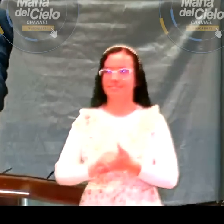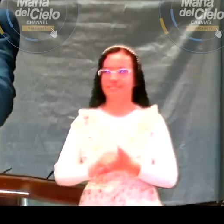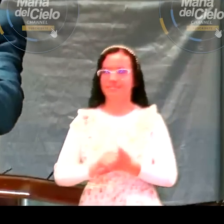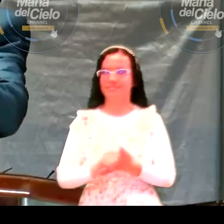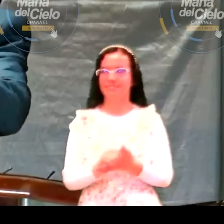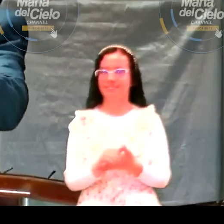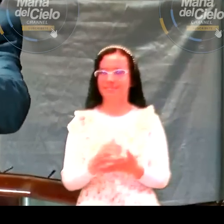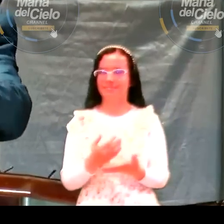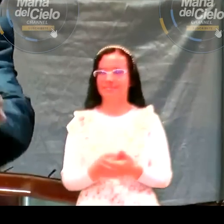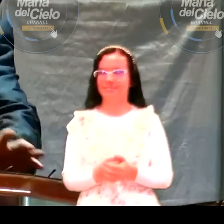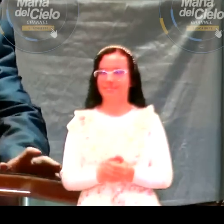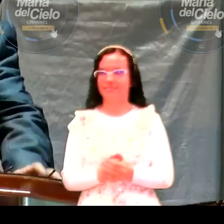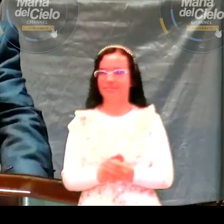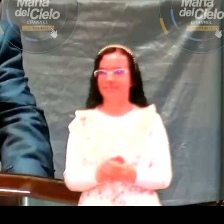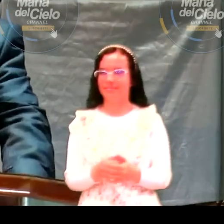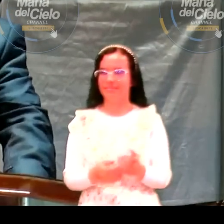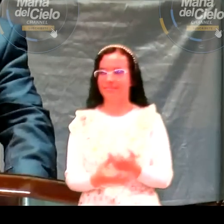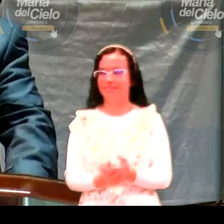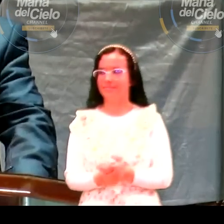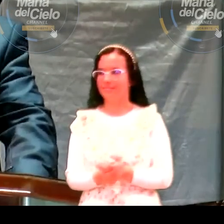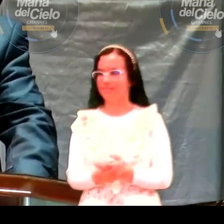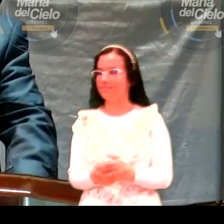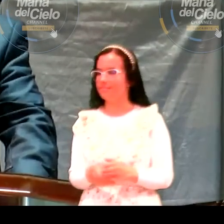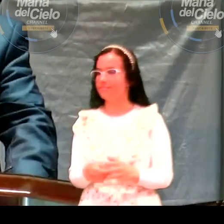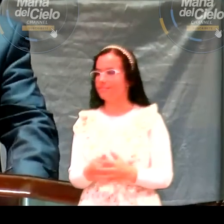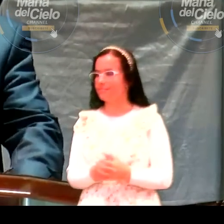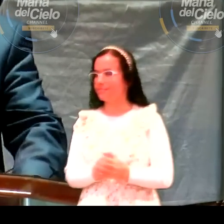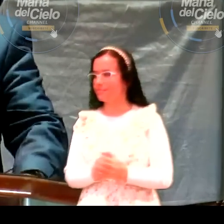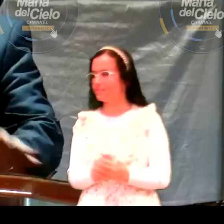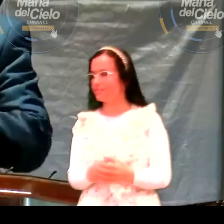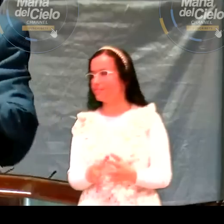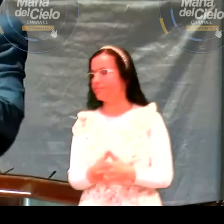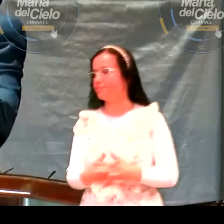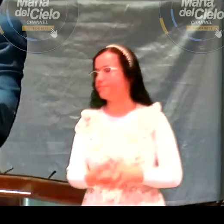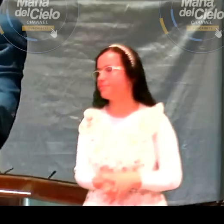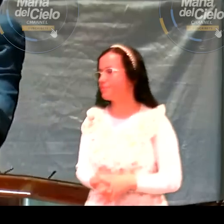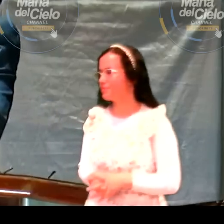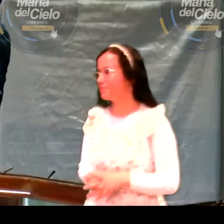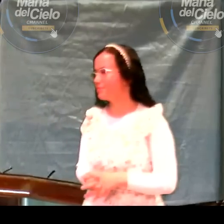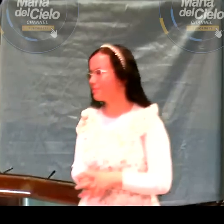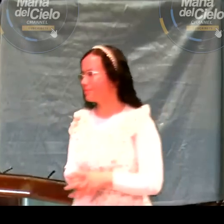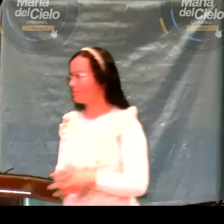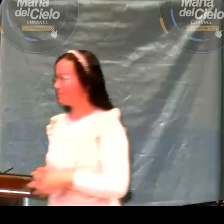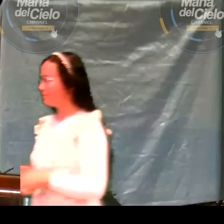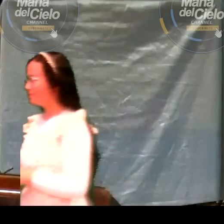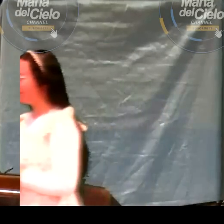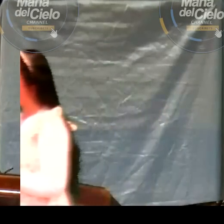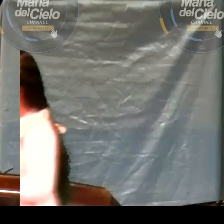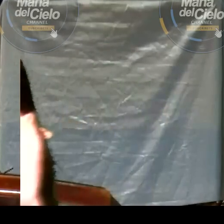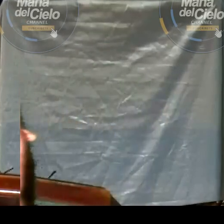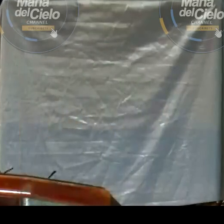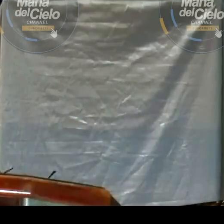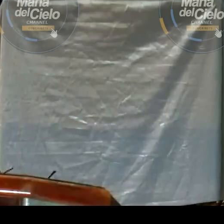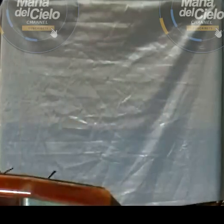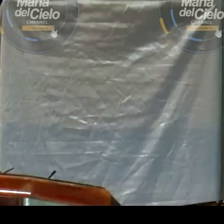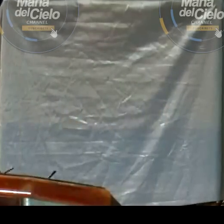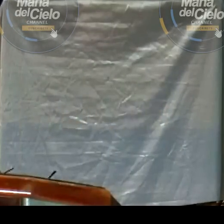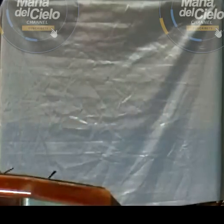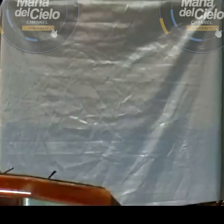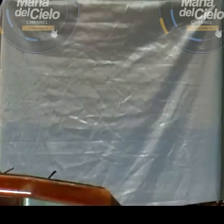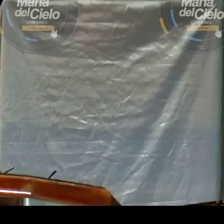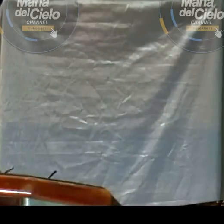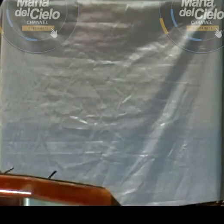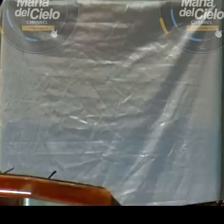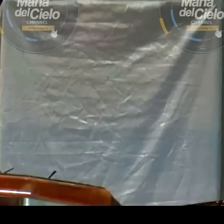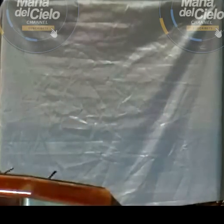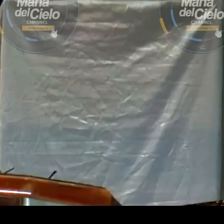nunca nuestra fe ha estado en los hombres. Hay movimientos que su fe está en los hombres, escúcheme, y